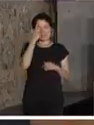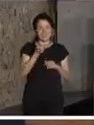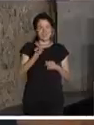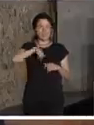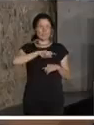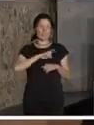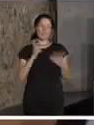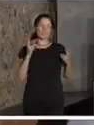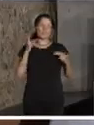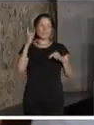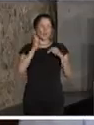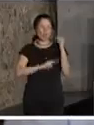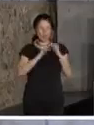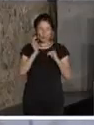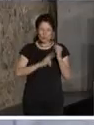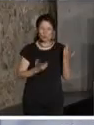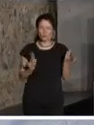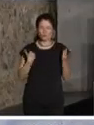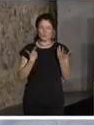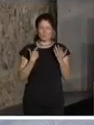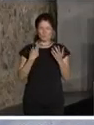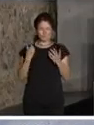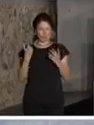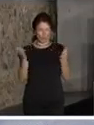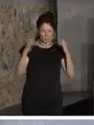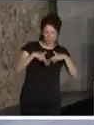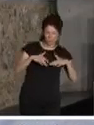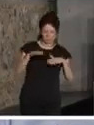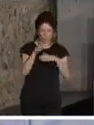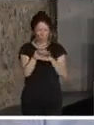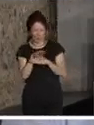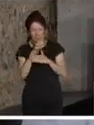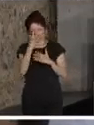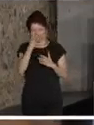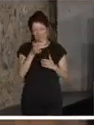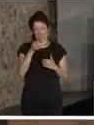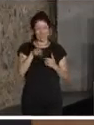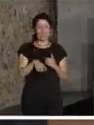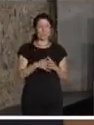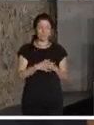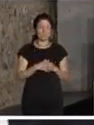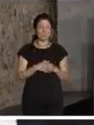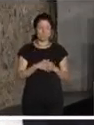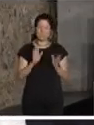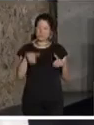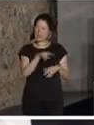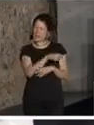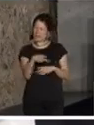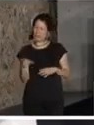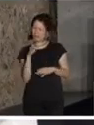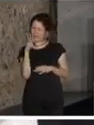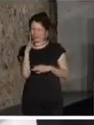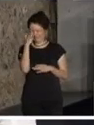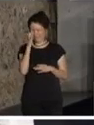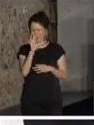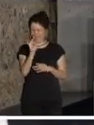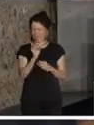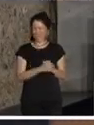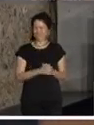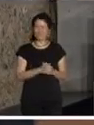construir cuidar la confluencia y yo creo que también vamos a recoger los frutos